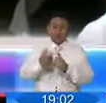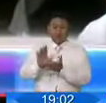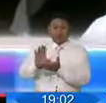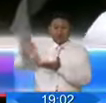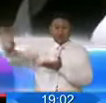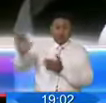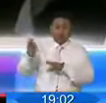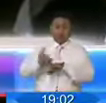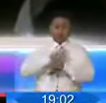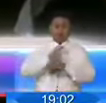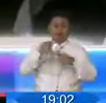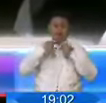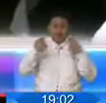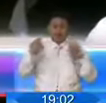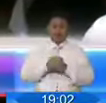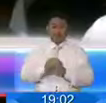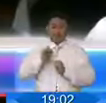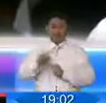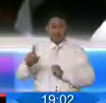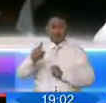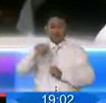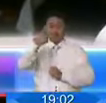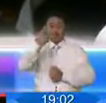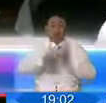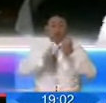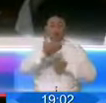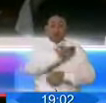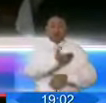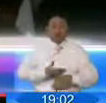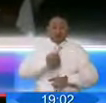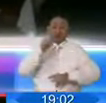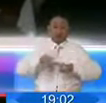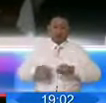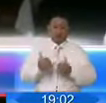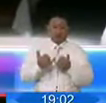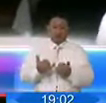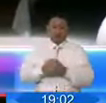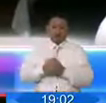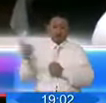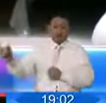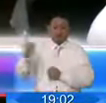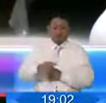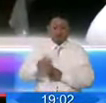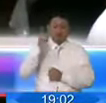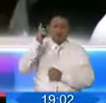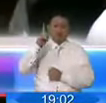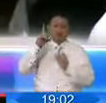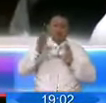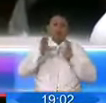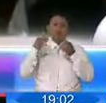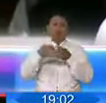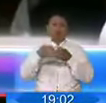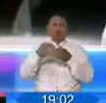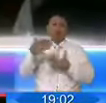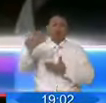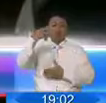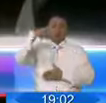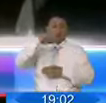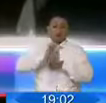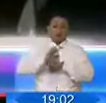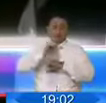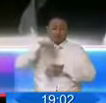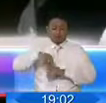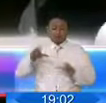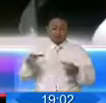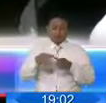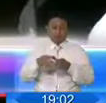inconstitucional prohibiendo su presentación como candidato presidencial hoy no quiere que regrese a liderar la principal fuerza política que tiene el ecuador un que es